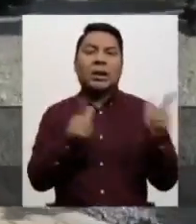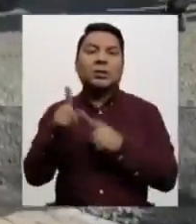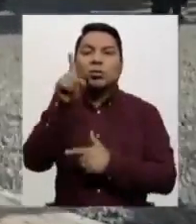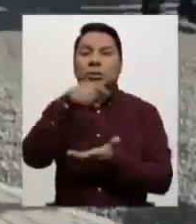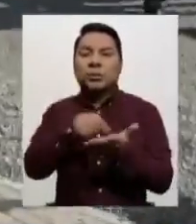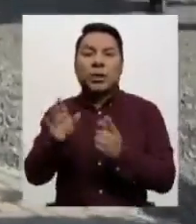unas semanas